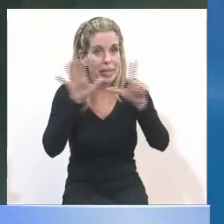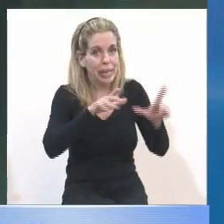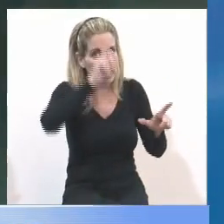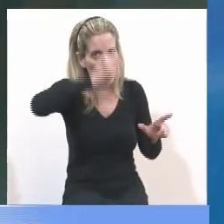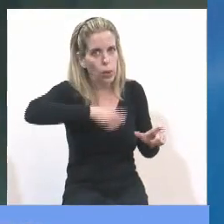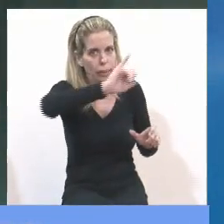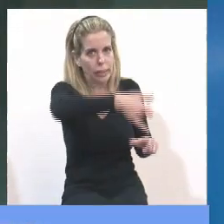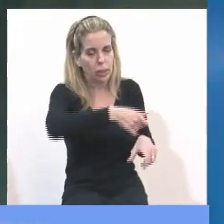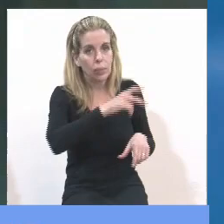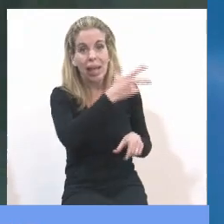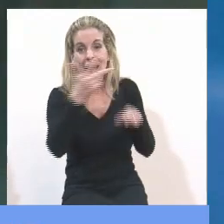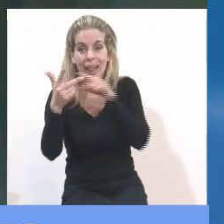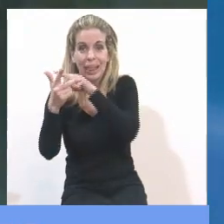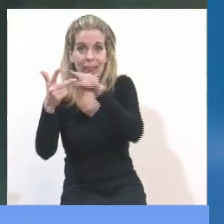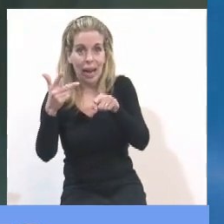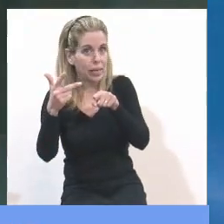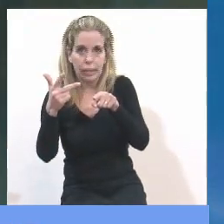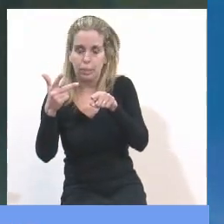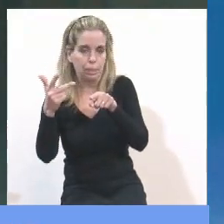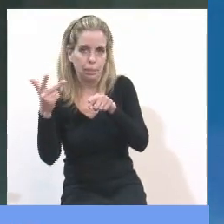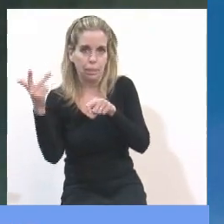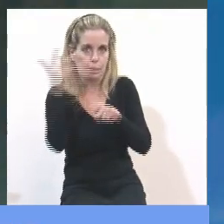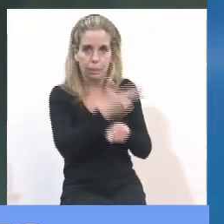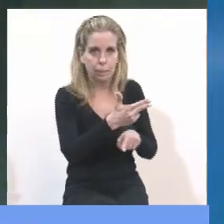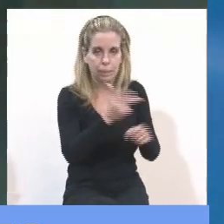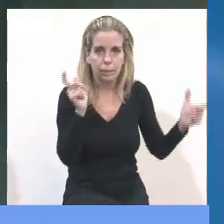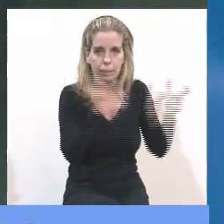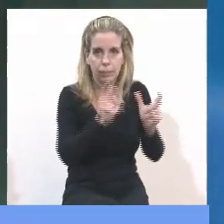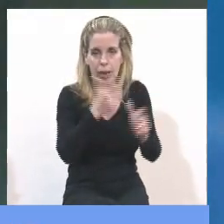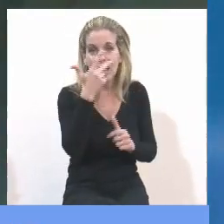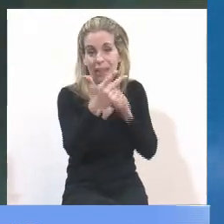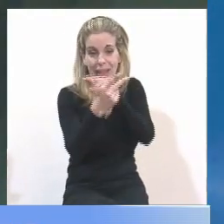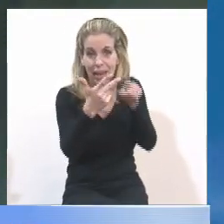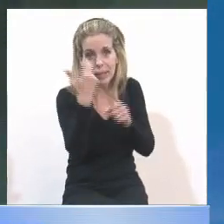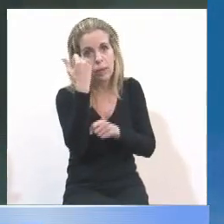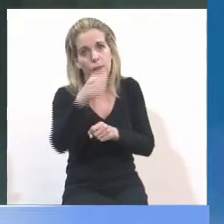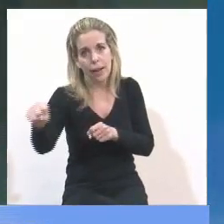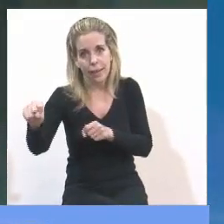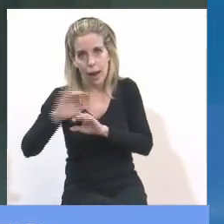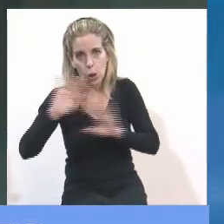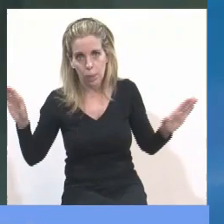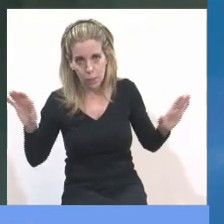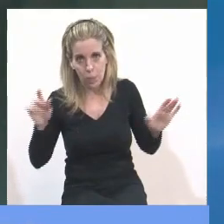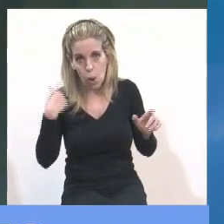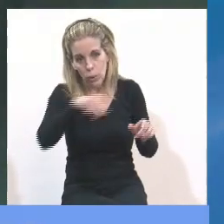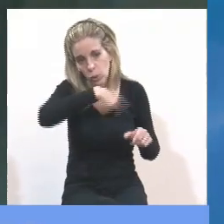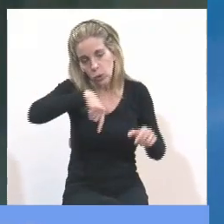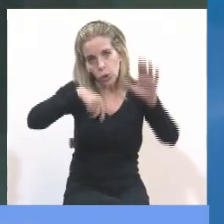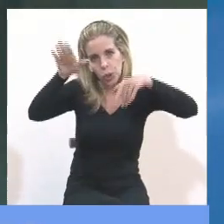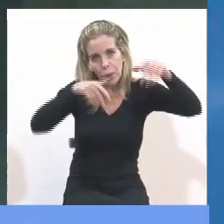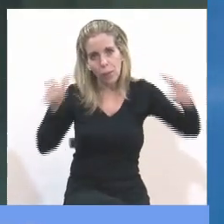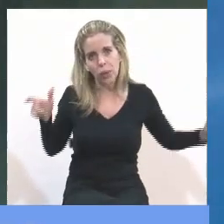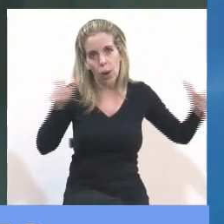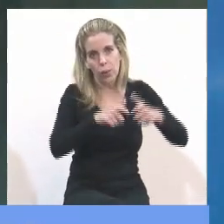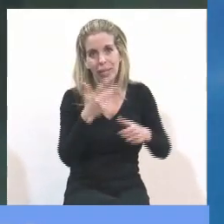Sin embargo, hubieron tres magistrados que no asistieron a la audiencia y a la convocatoria de la Comisión de